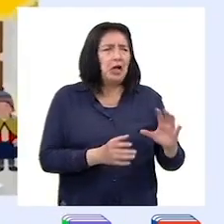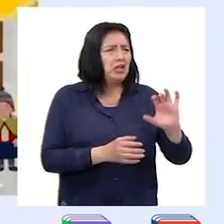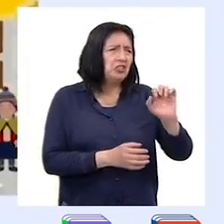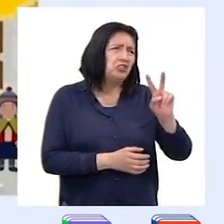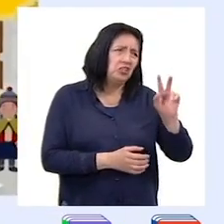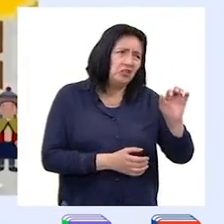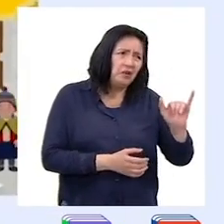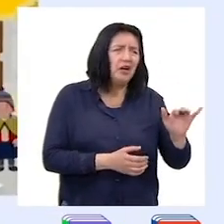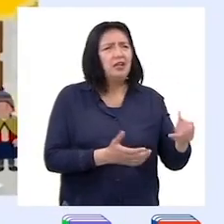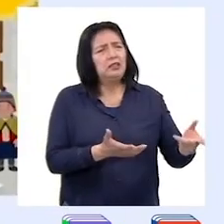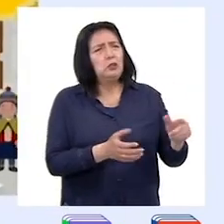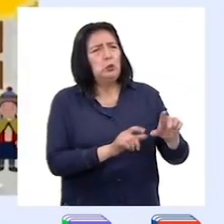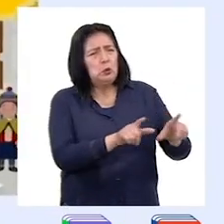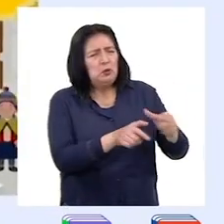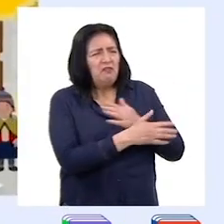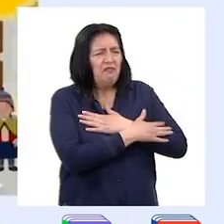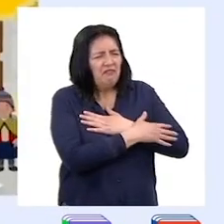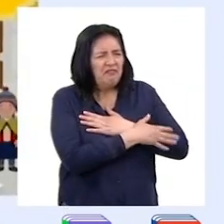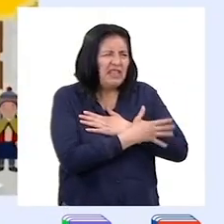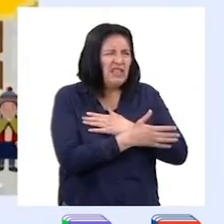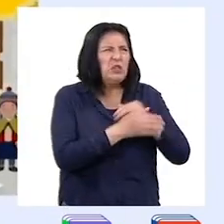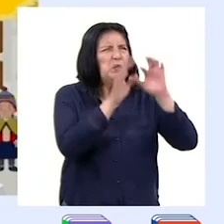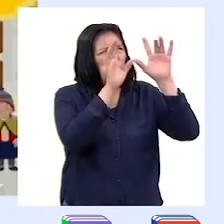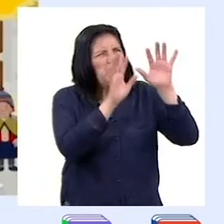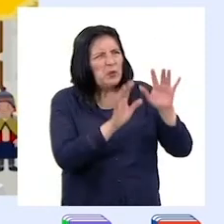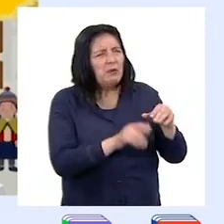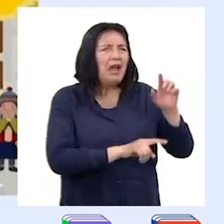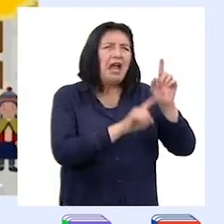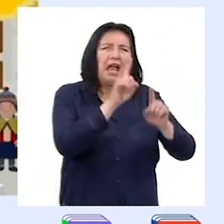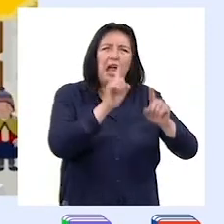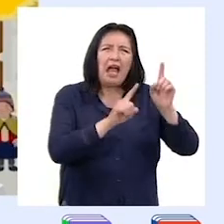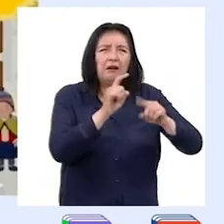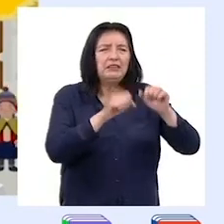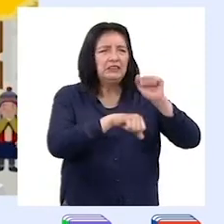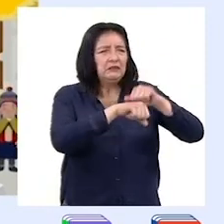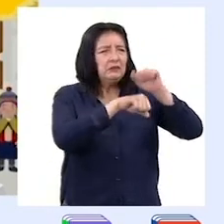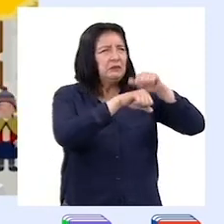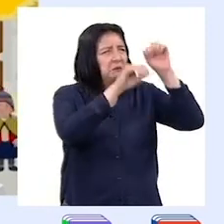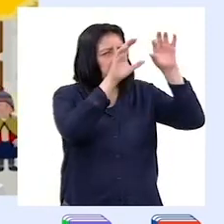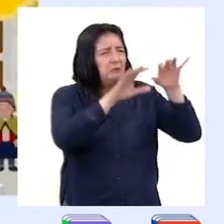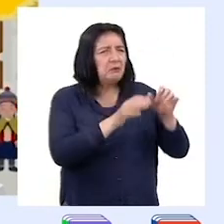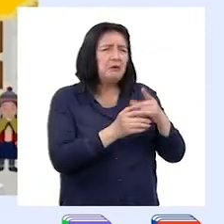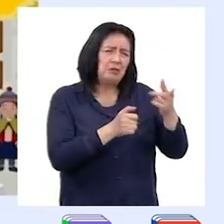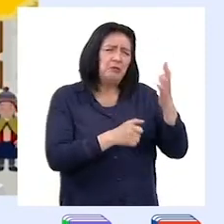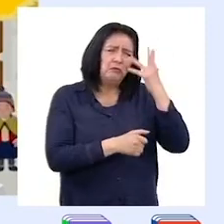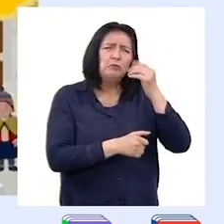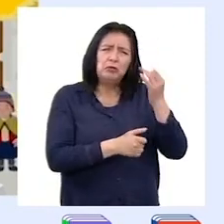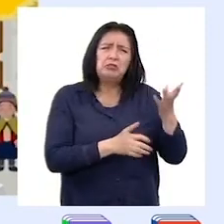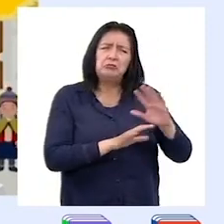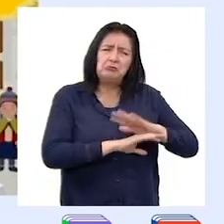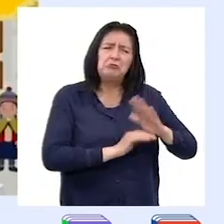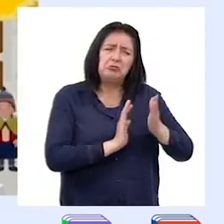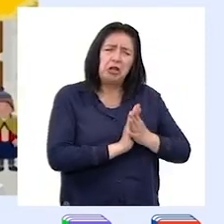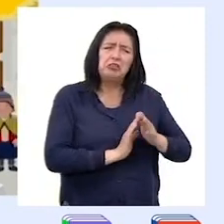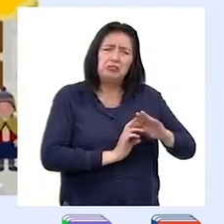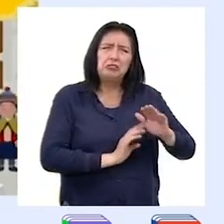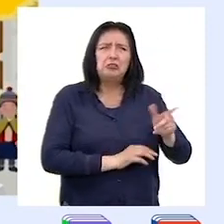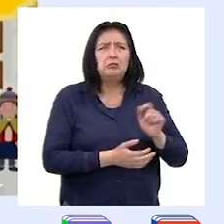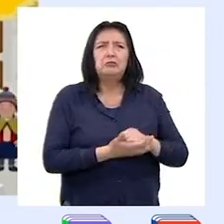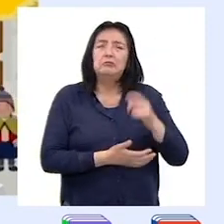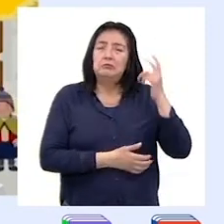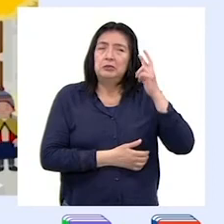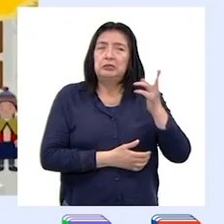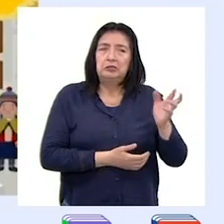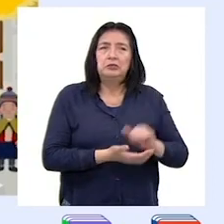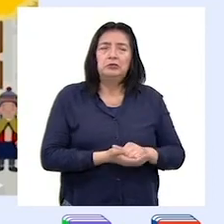es un lugar donde hace mucho frío. Llueve y algunas veces graniza, pero es muy bonito y tranquilo. Por